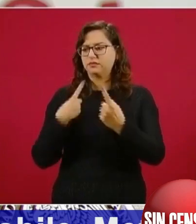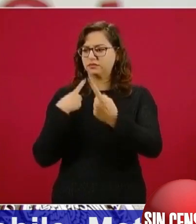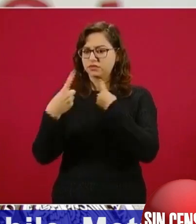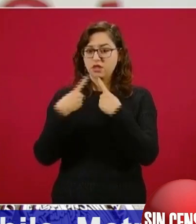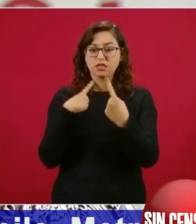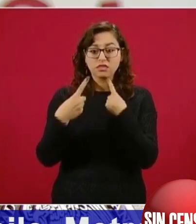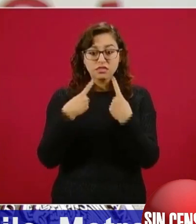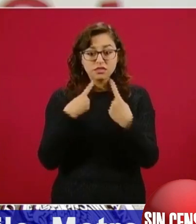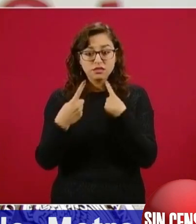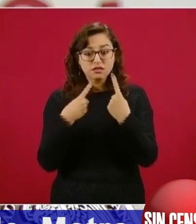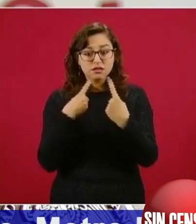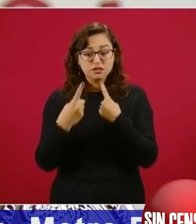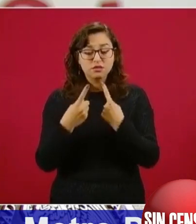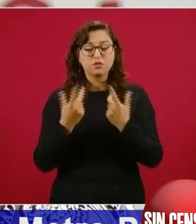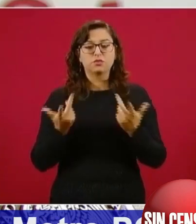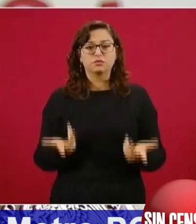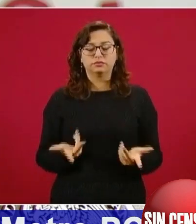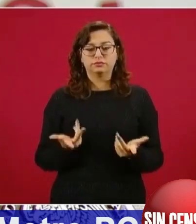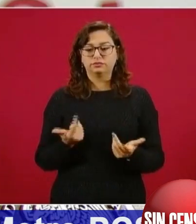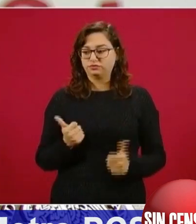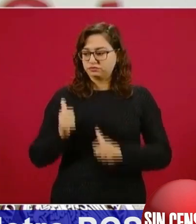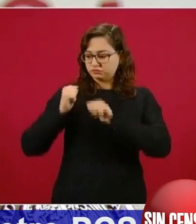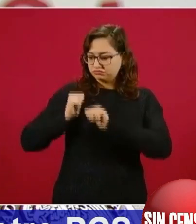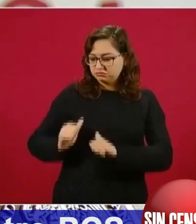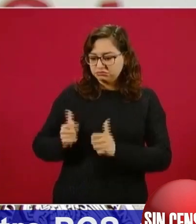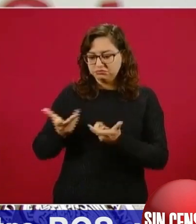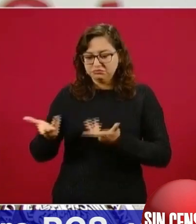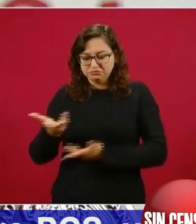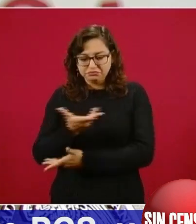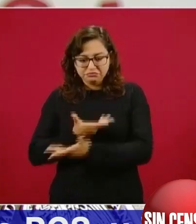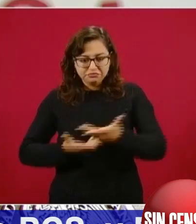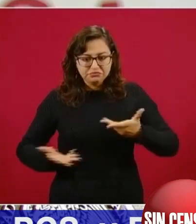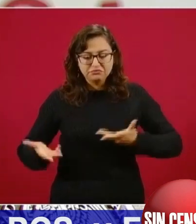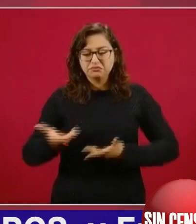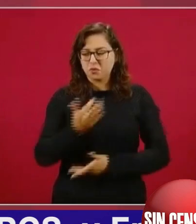dialogue con las autoridades